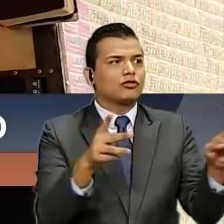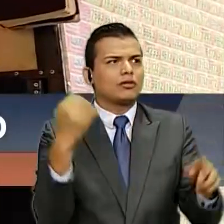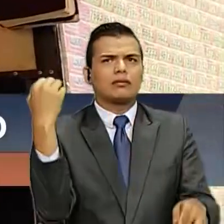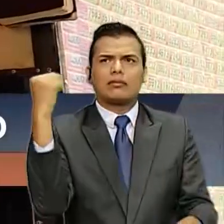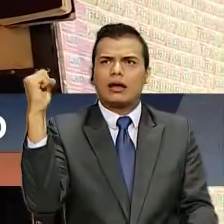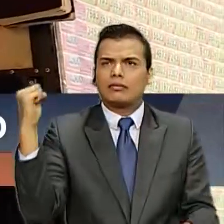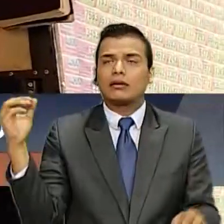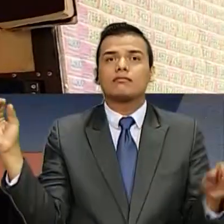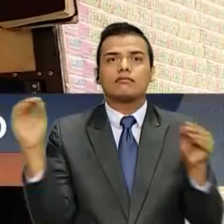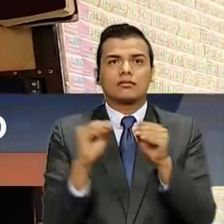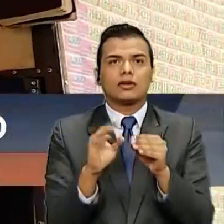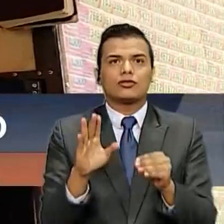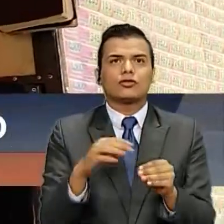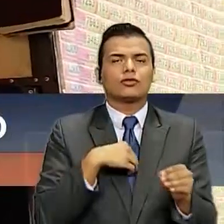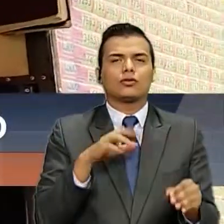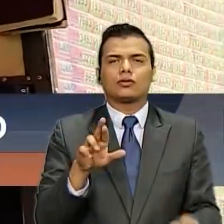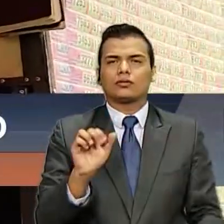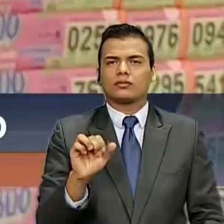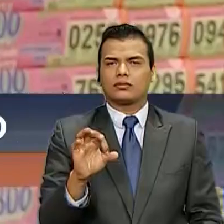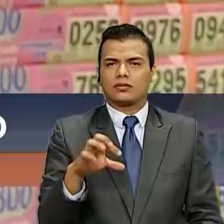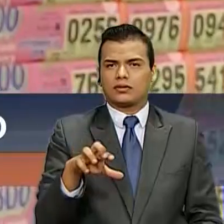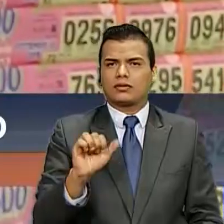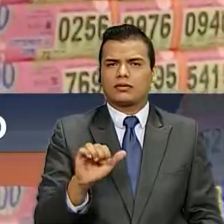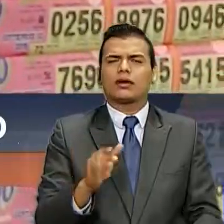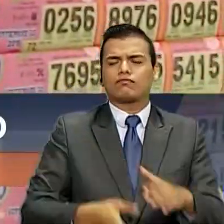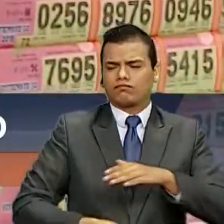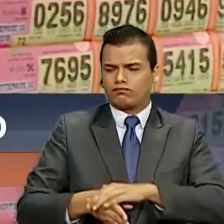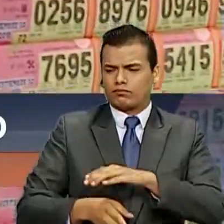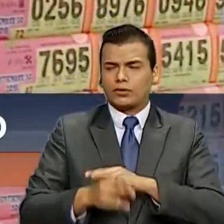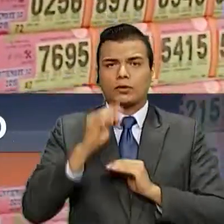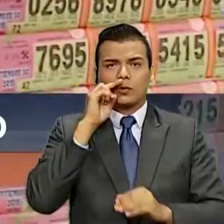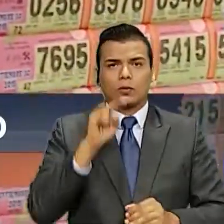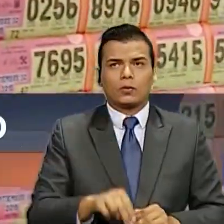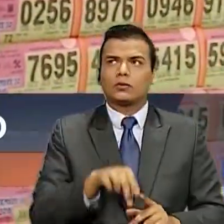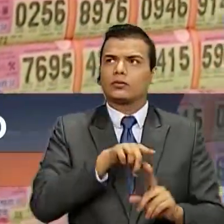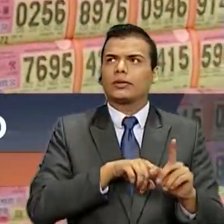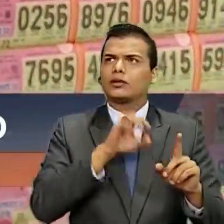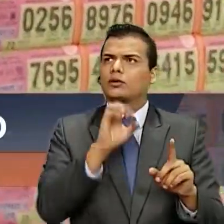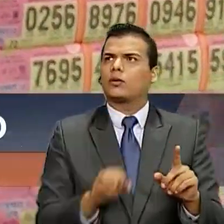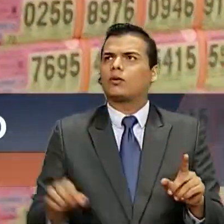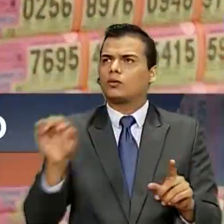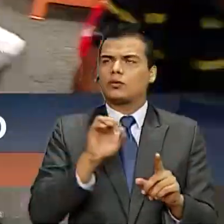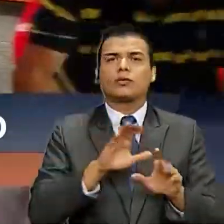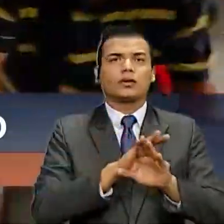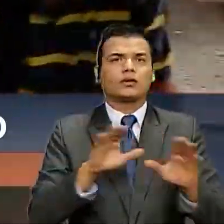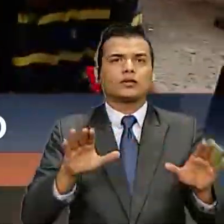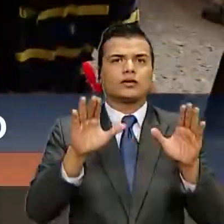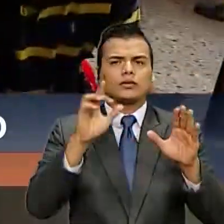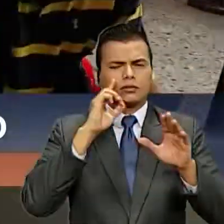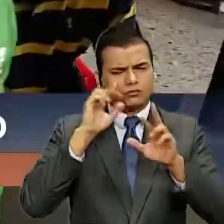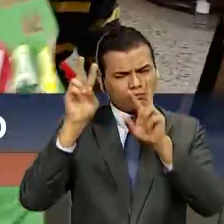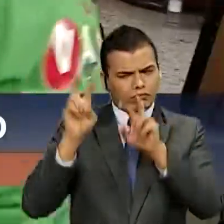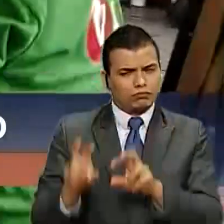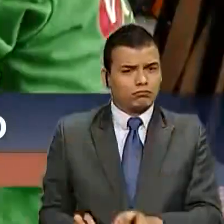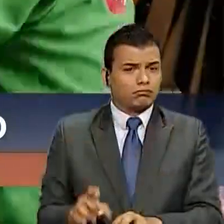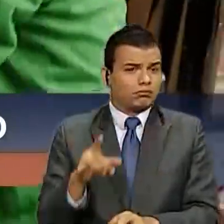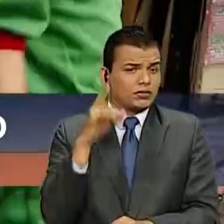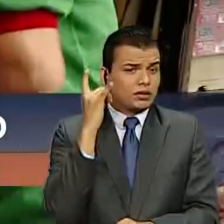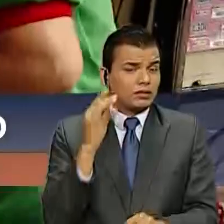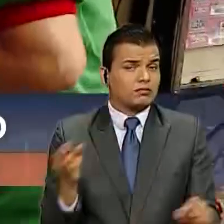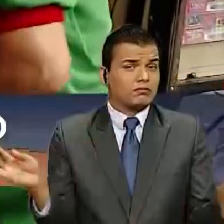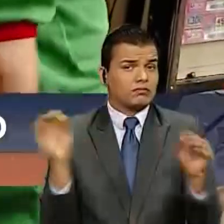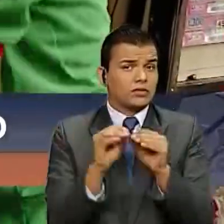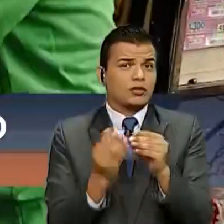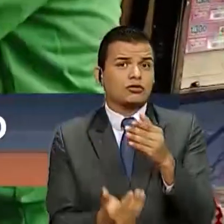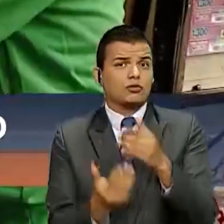el Raspa, que viene ahora en junio, el Ganayá, y en el mes de octubre estamos haciendo el estudio a ver si incrementamos el nuevo